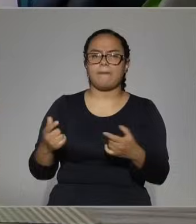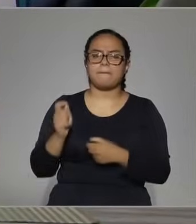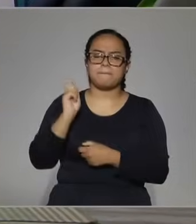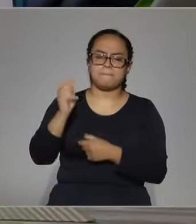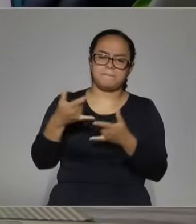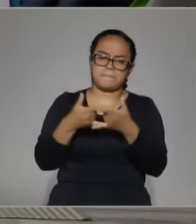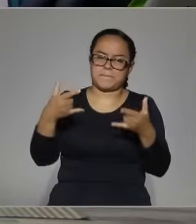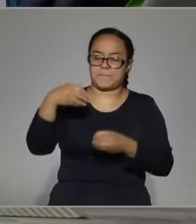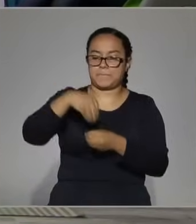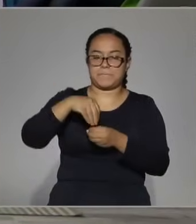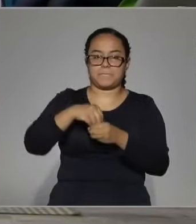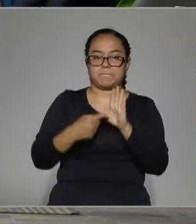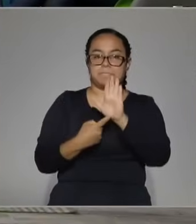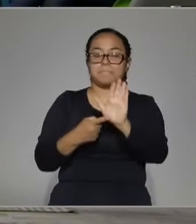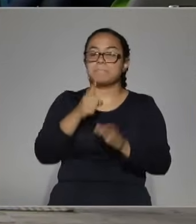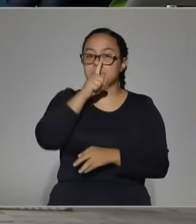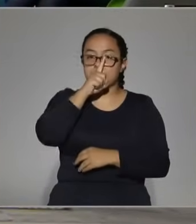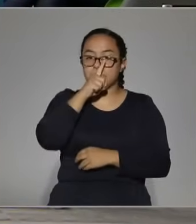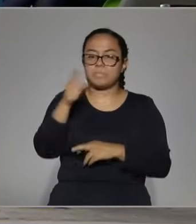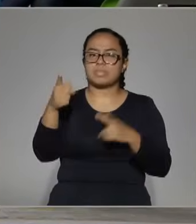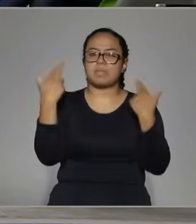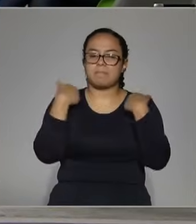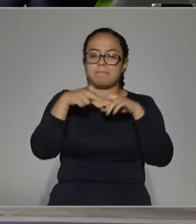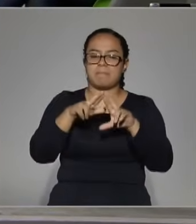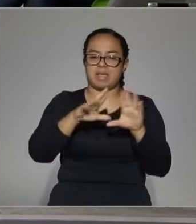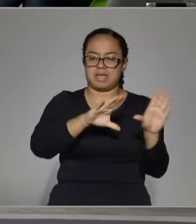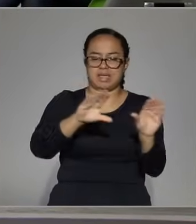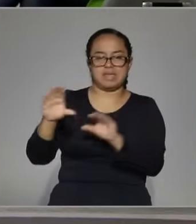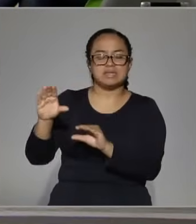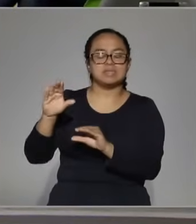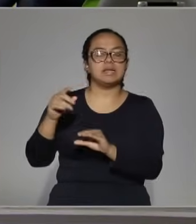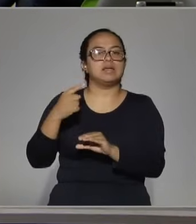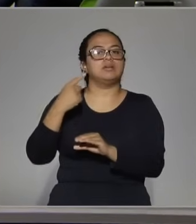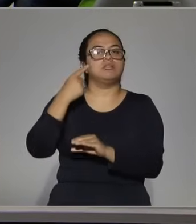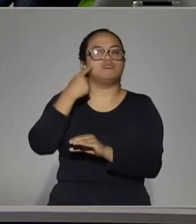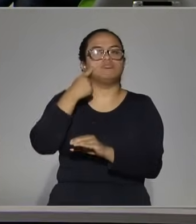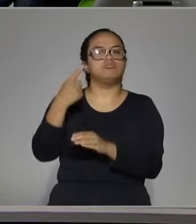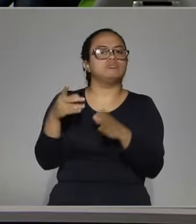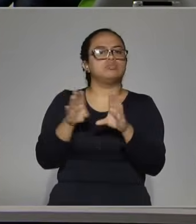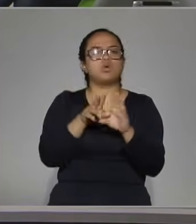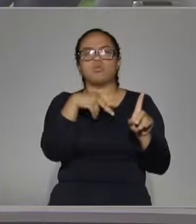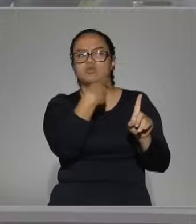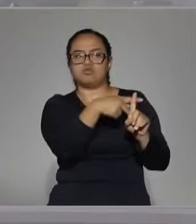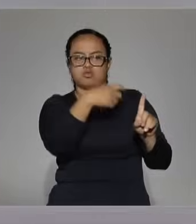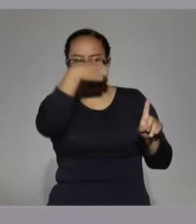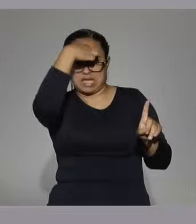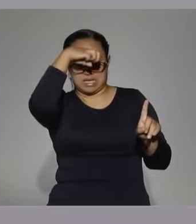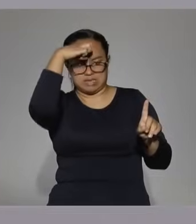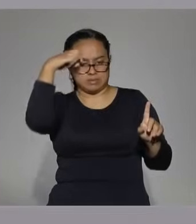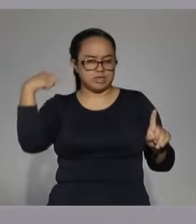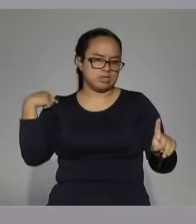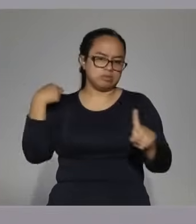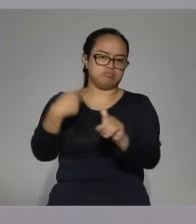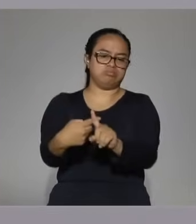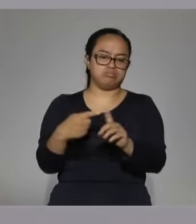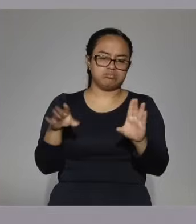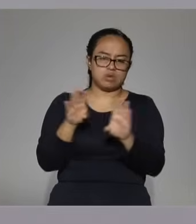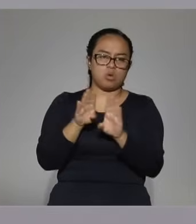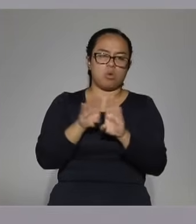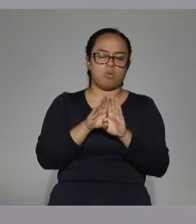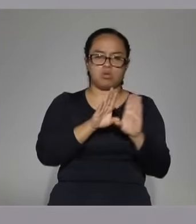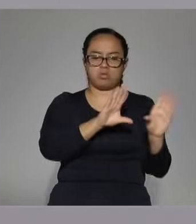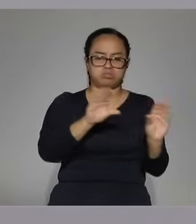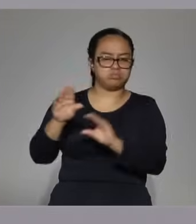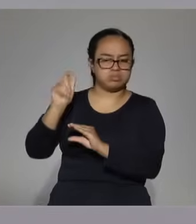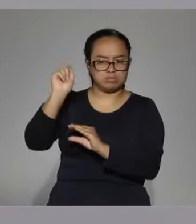testimonio anónimo, de una maestra normalista, y nos habla cómo ha sido para ella a lo largo de su trayectoria pues